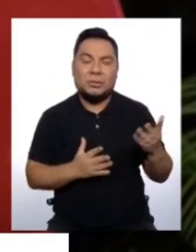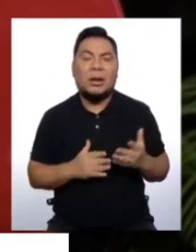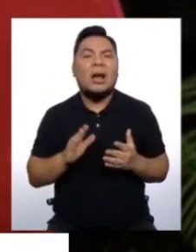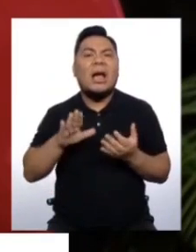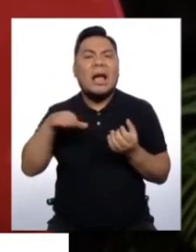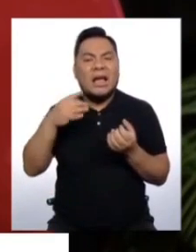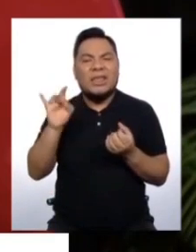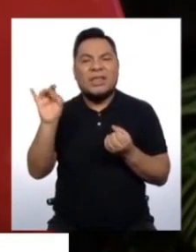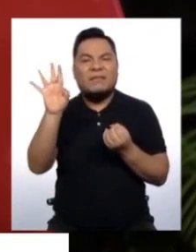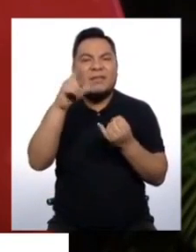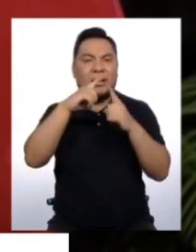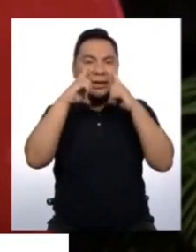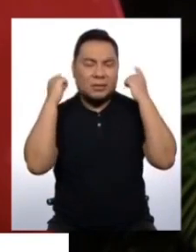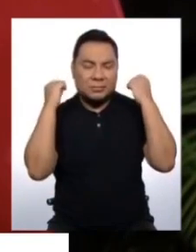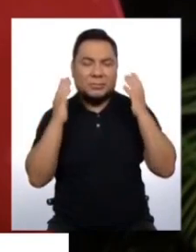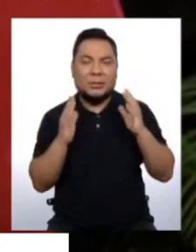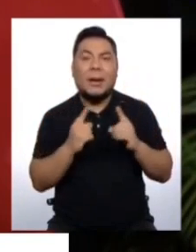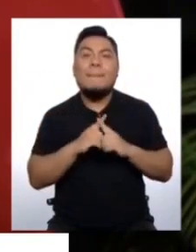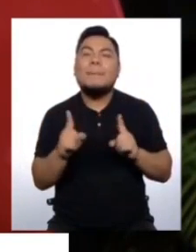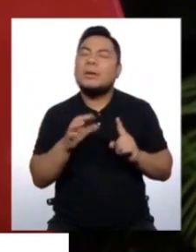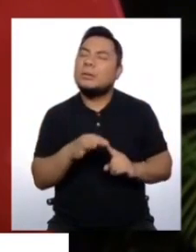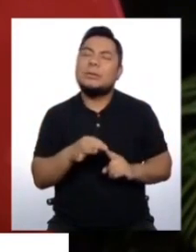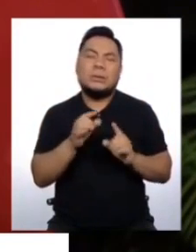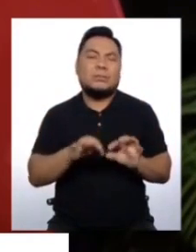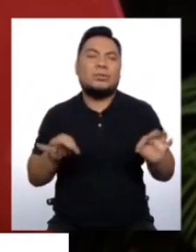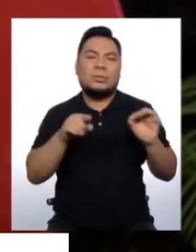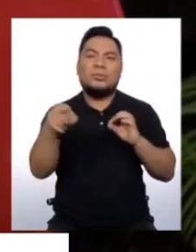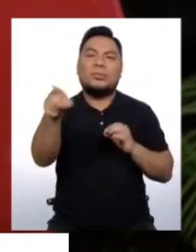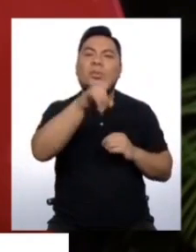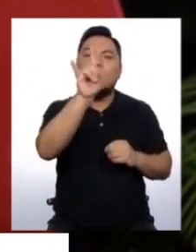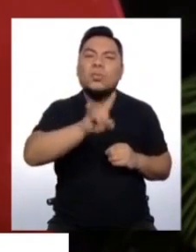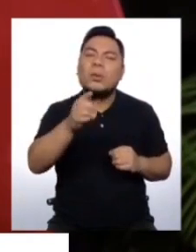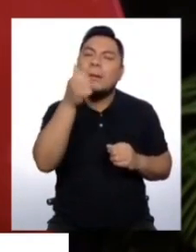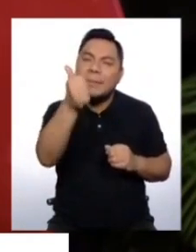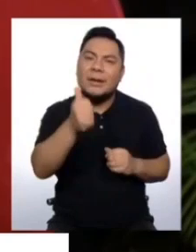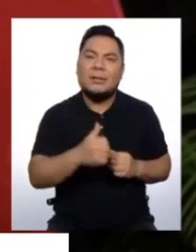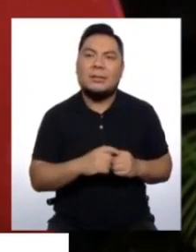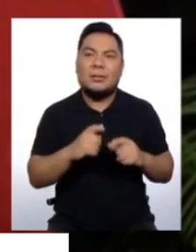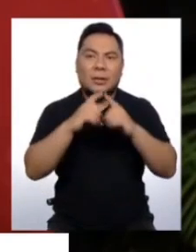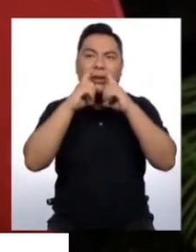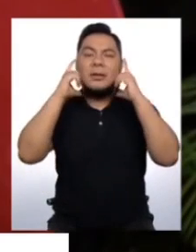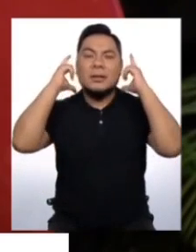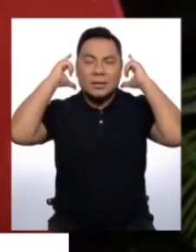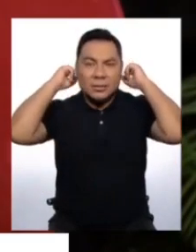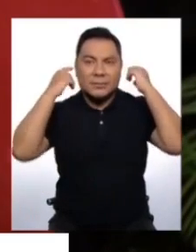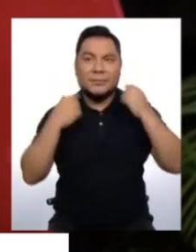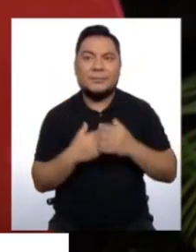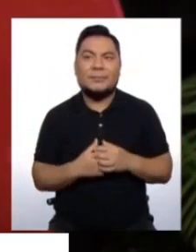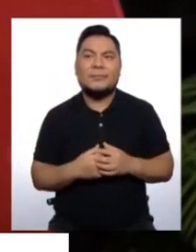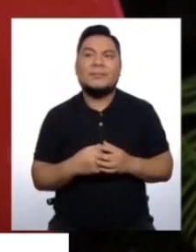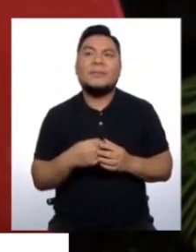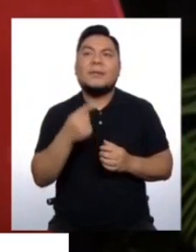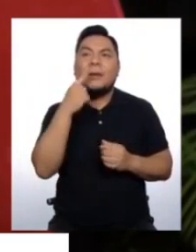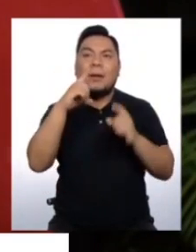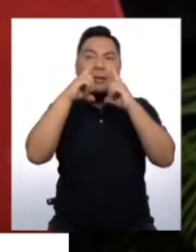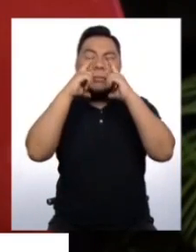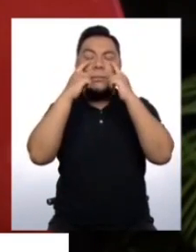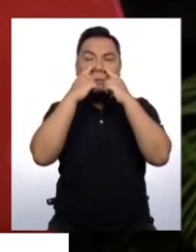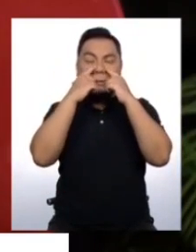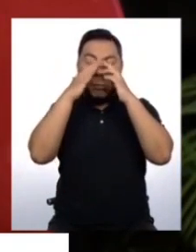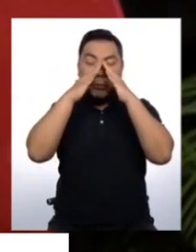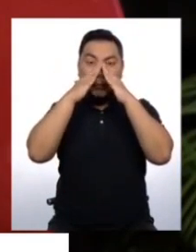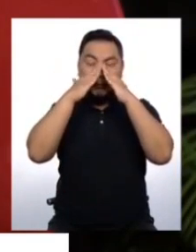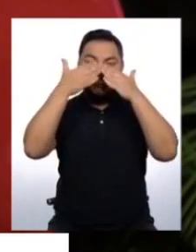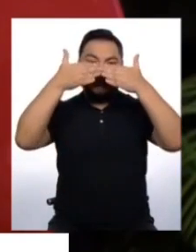diferentes formas. Lo que interesa es que la mascarilla tiene que ser bien usada. La ponemos y tiene que cubrir